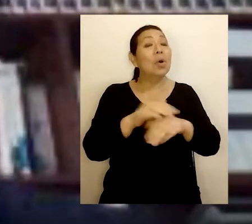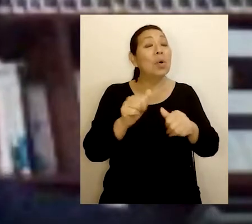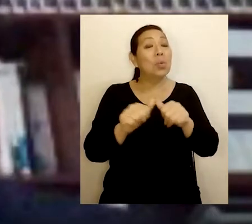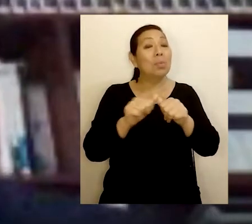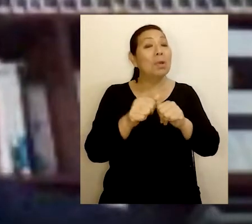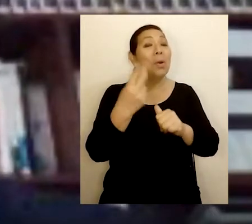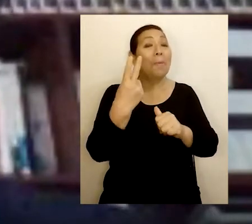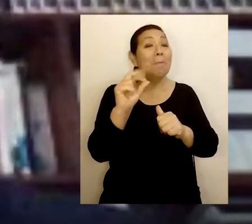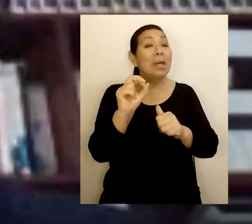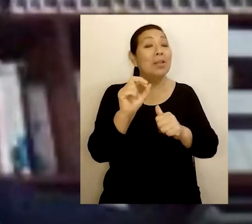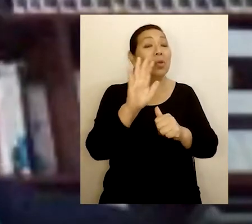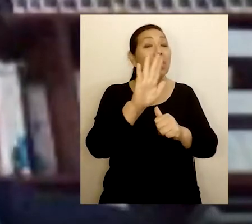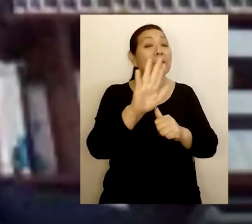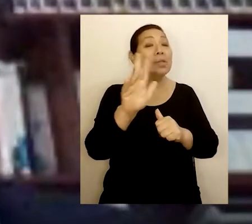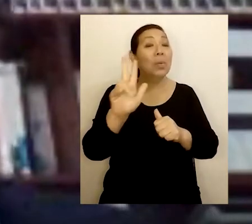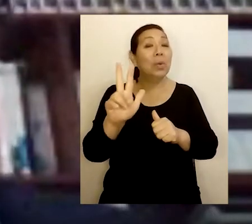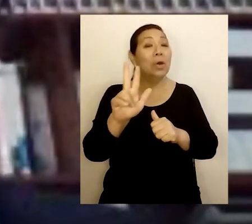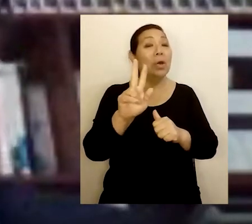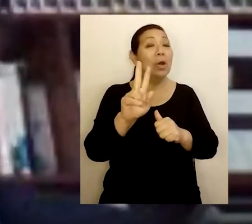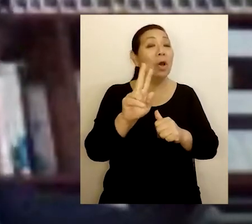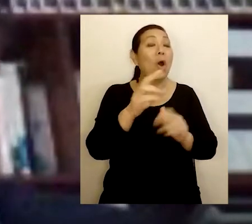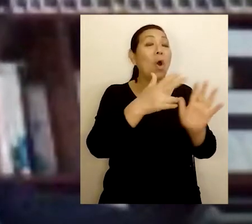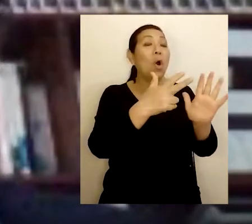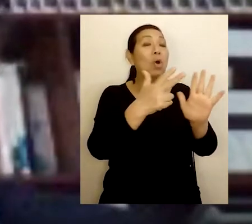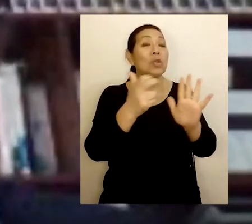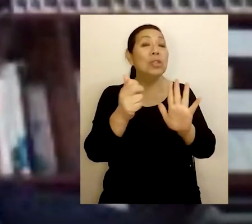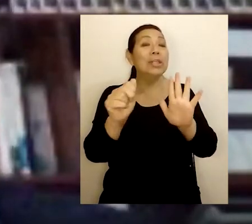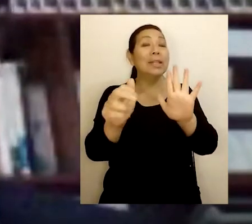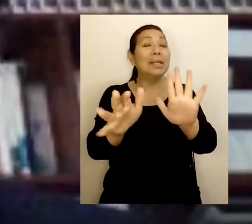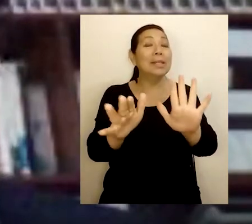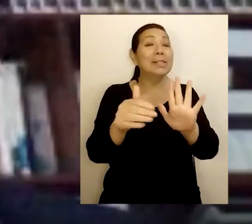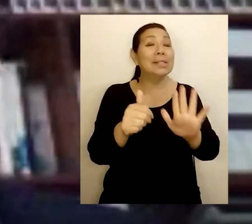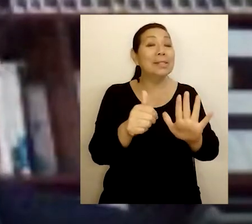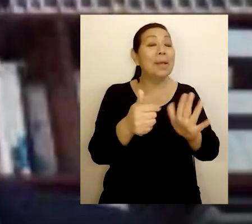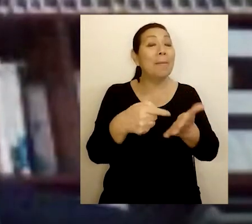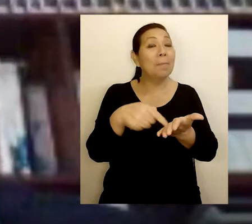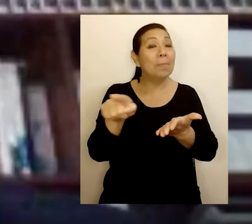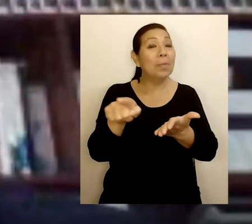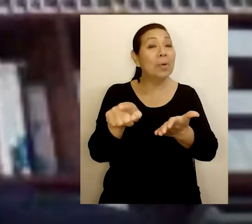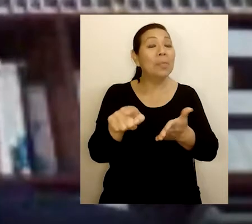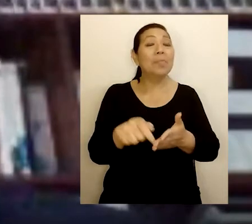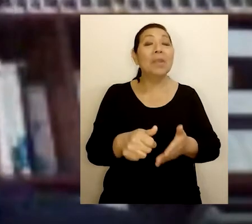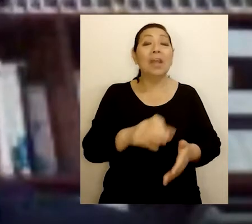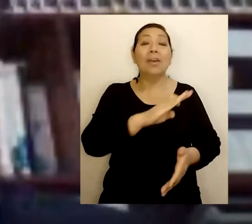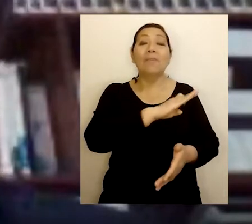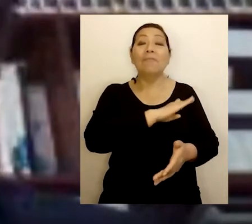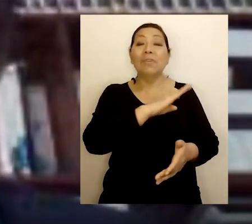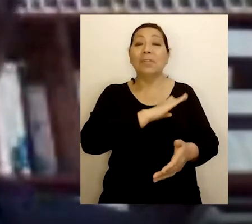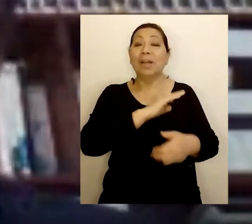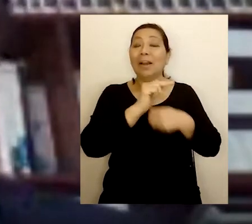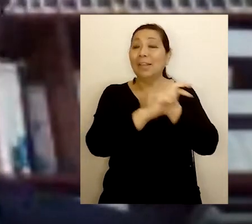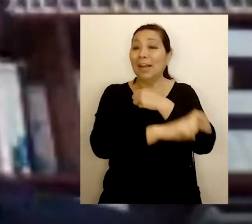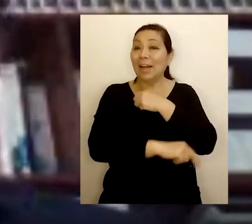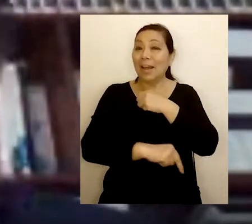número 20, 53 y 816 emitidas por el señor fiscal de la